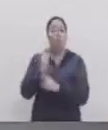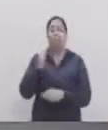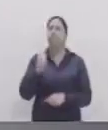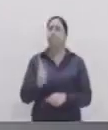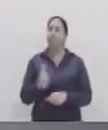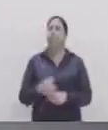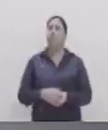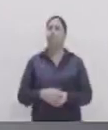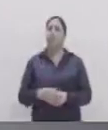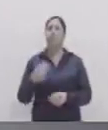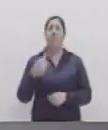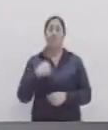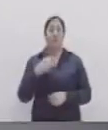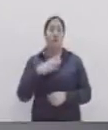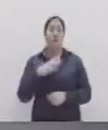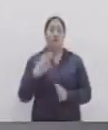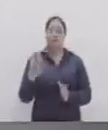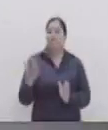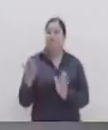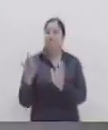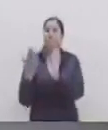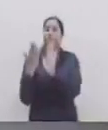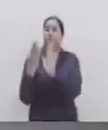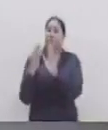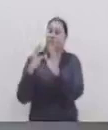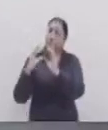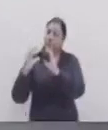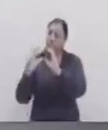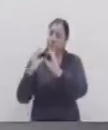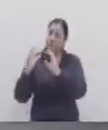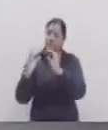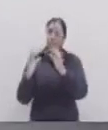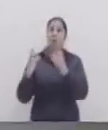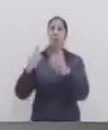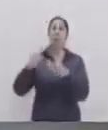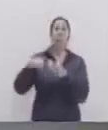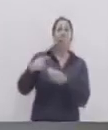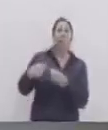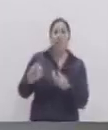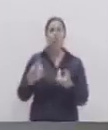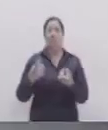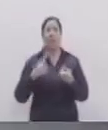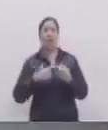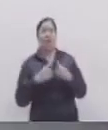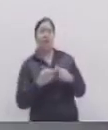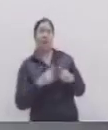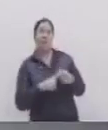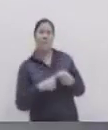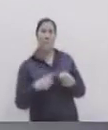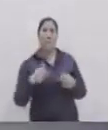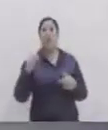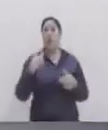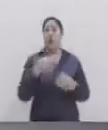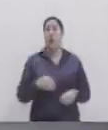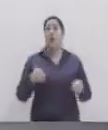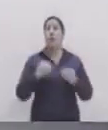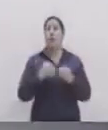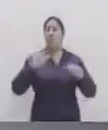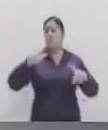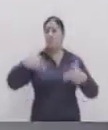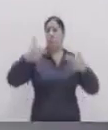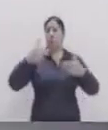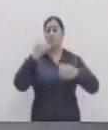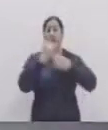yo tengo un acercamiento con un miembro de la familia o con un amigo, ahora en lo virtual